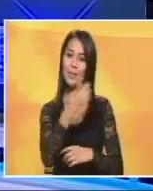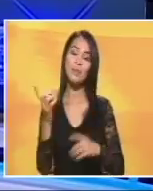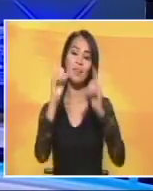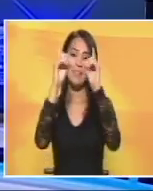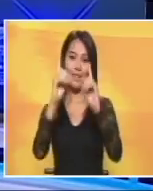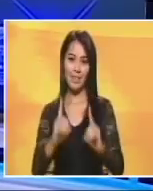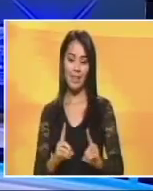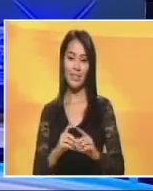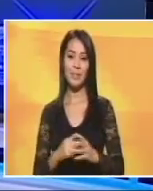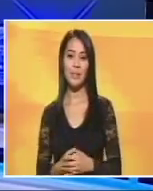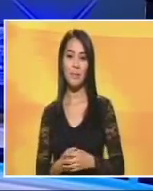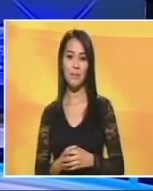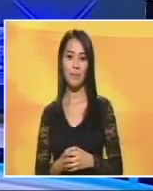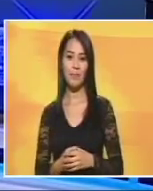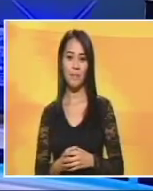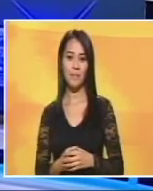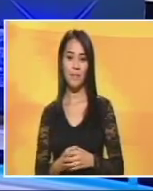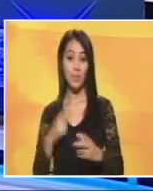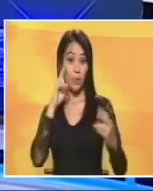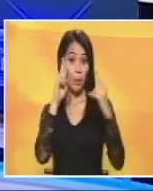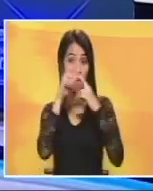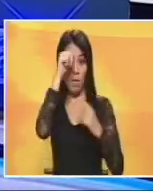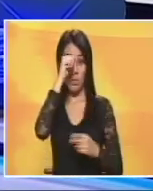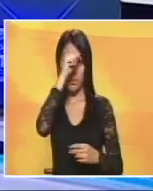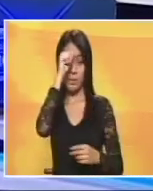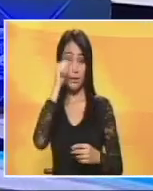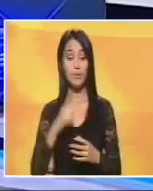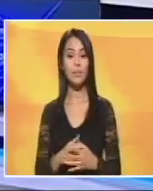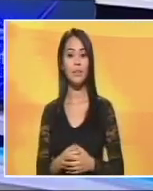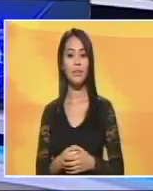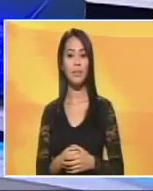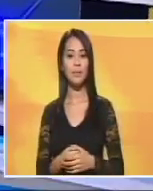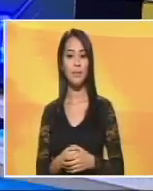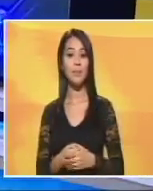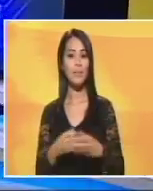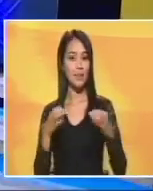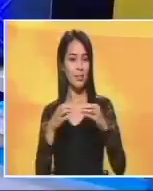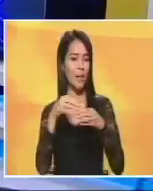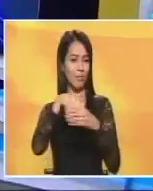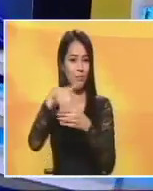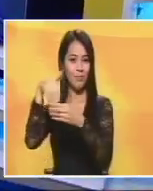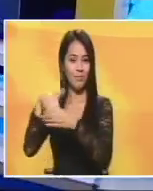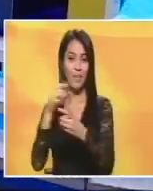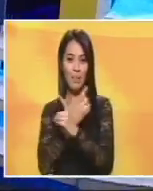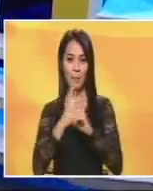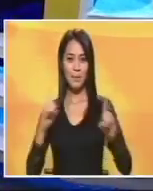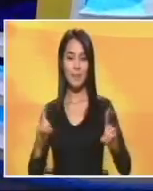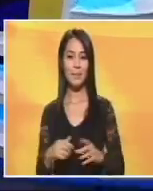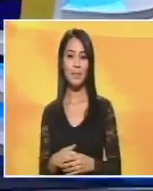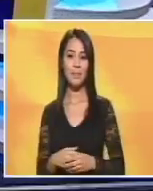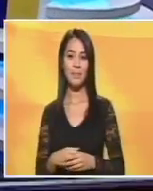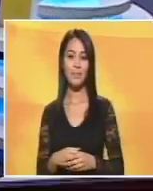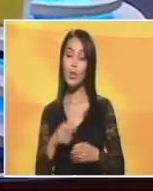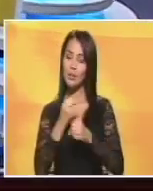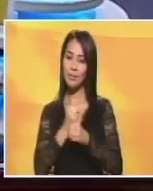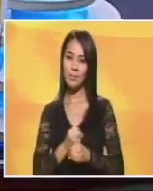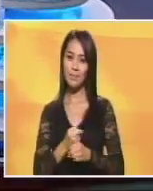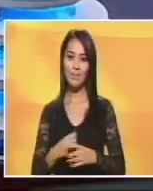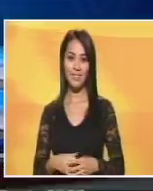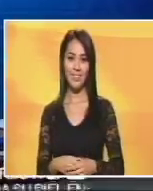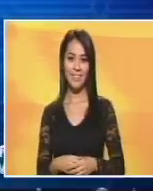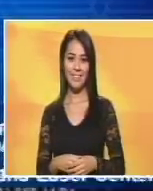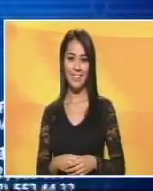reporta. Ustedes deciden. Nos vemos el domingo. Nos vemos en el domingo en el operativo Democracia. Así que los esperamos.